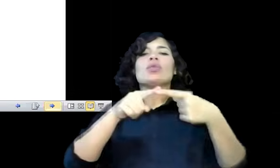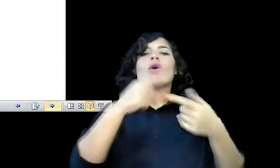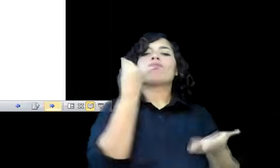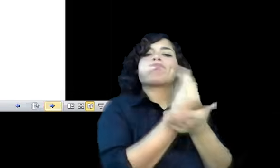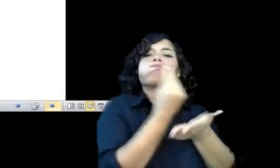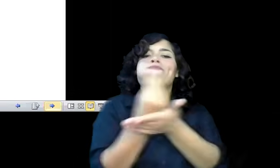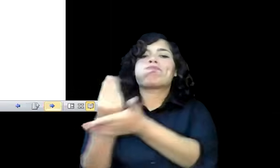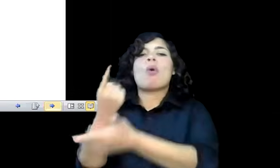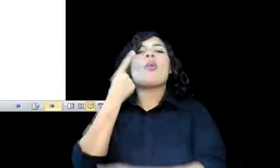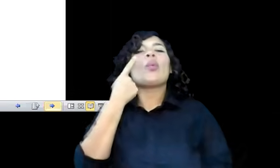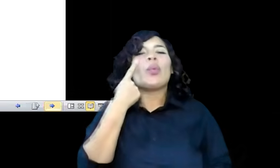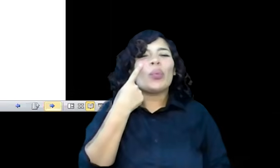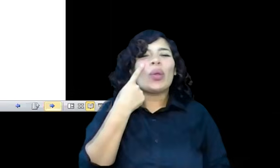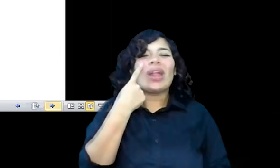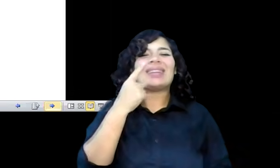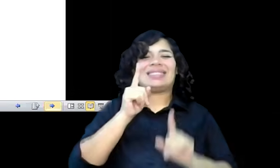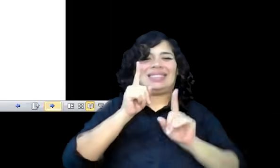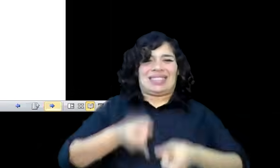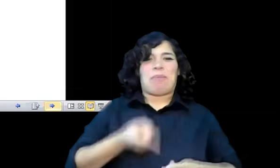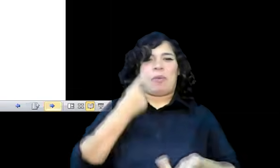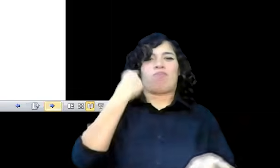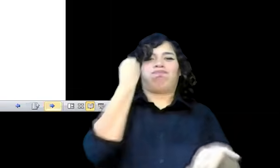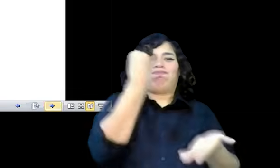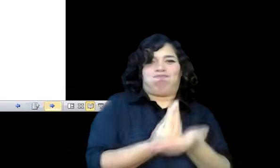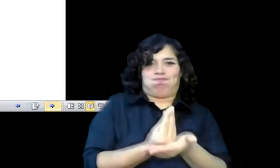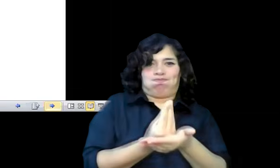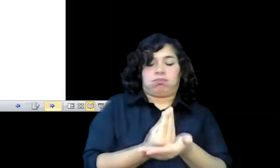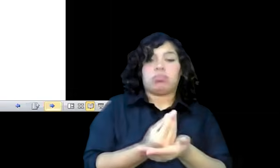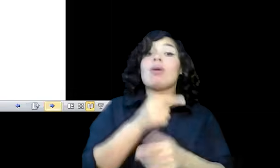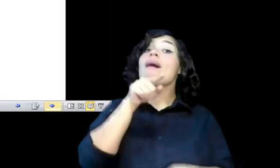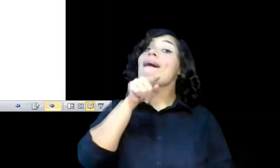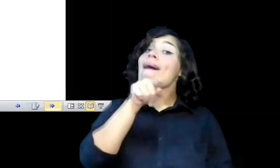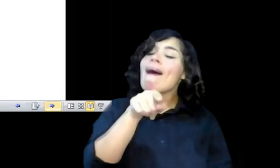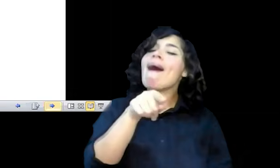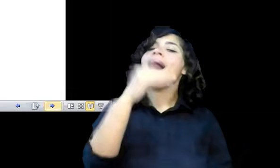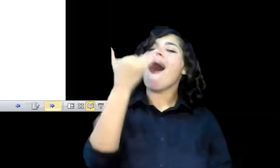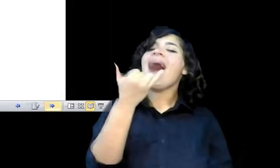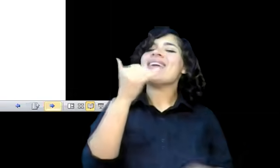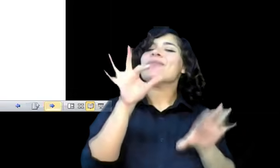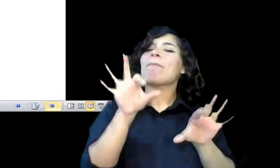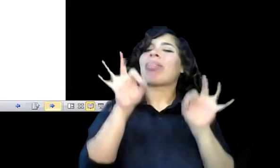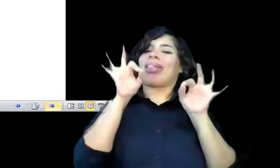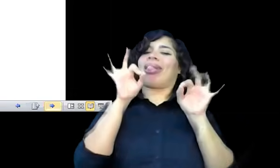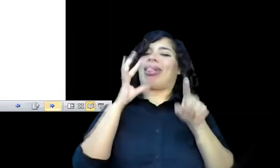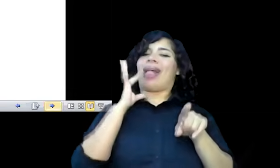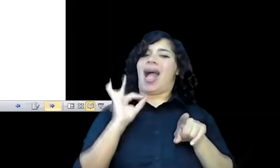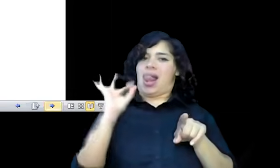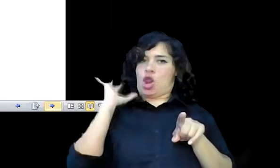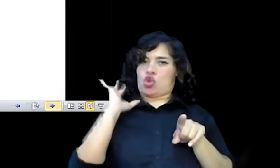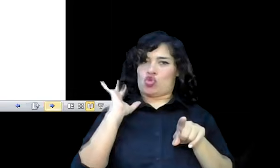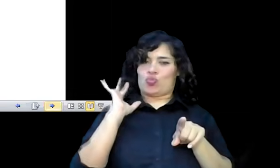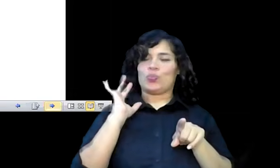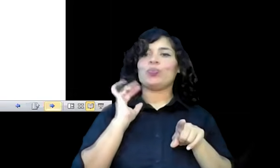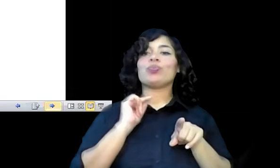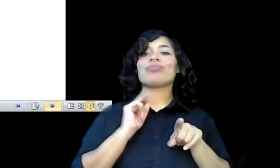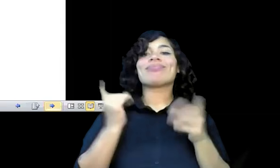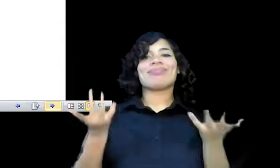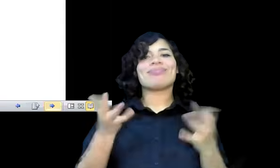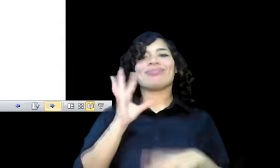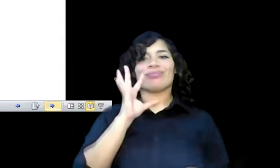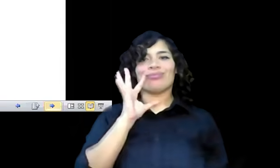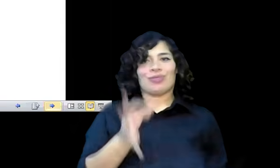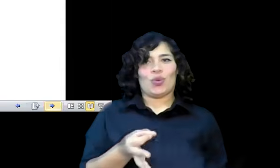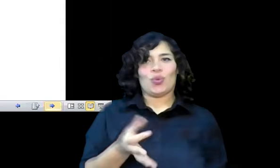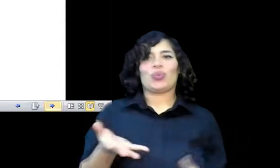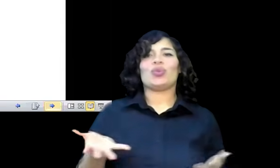que sean locados con destino casa-habitación. Y acá la exención tiene un requisito para que proceda. Y es que, por